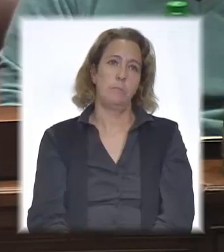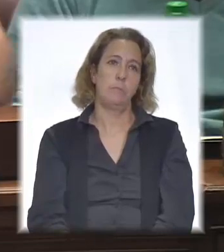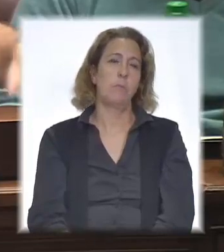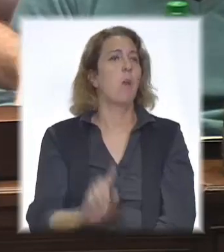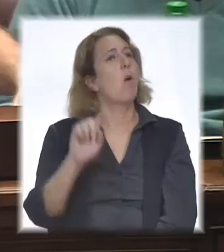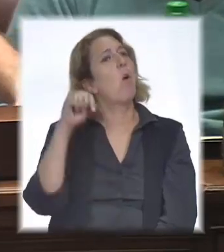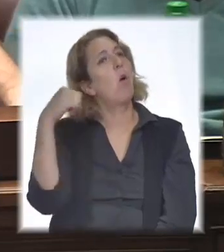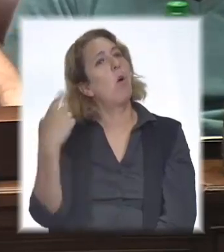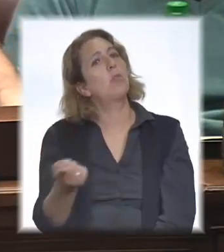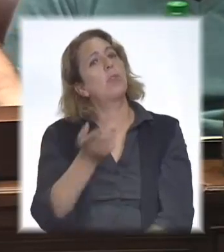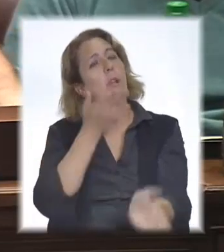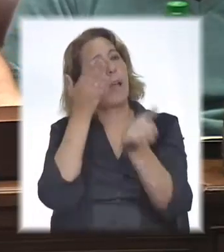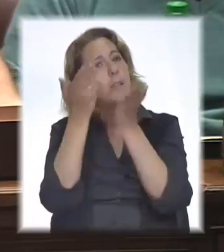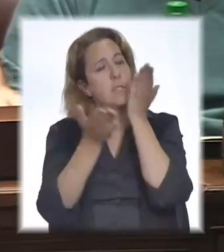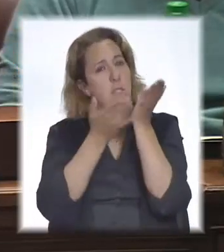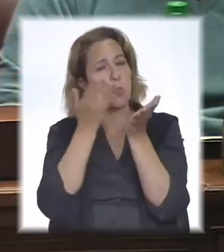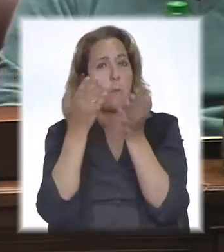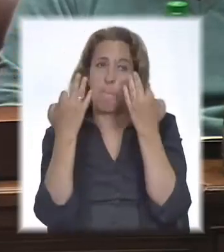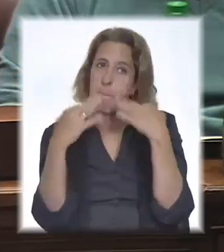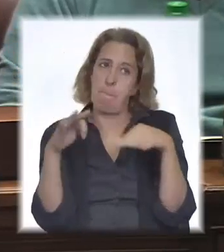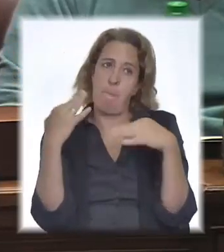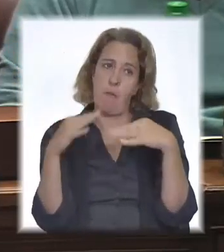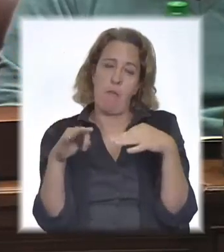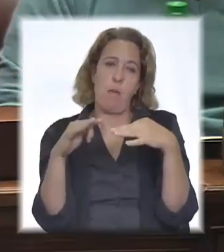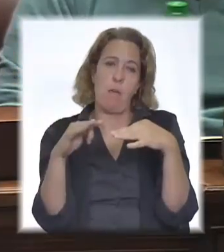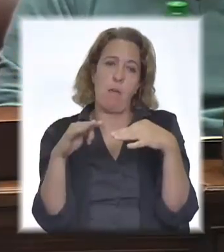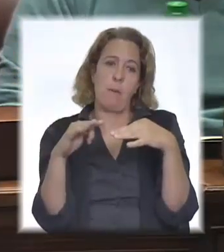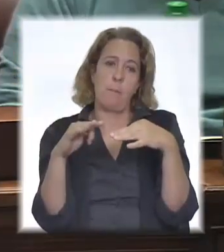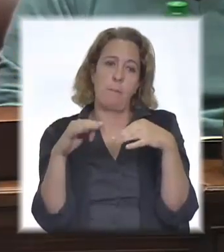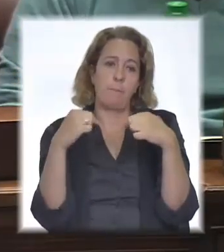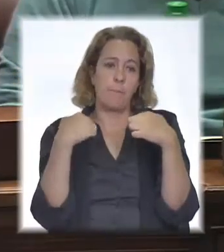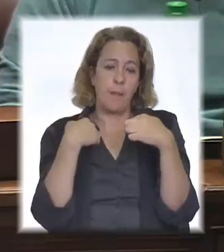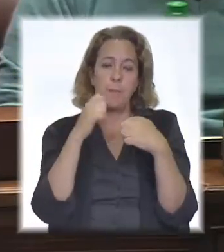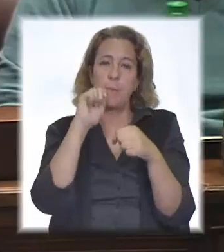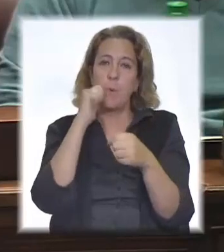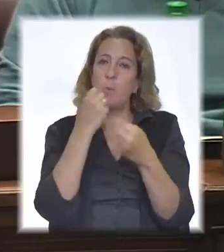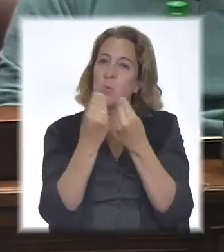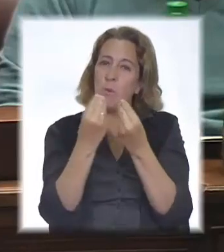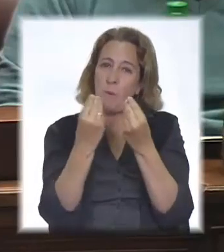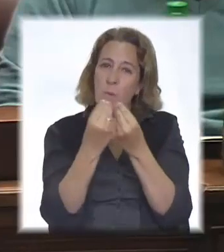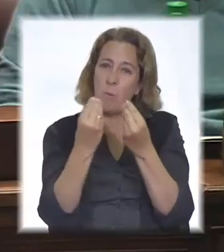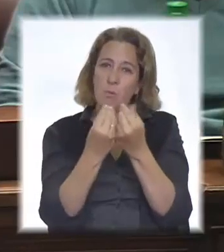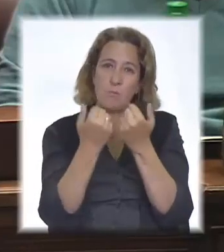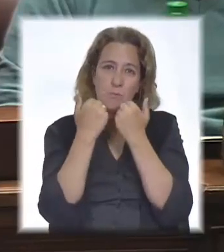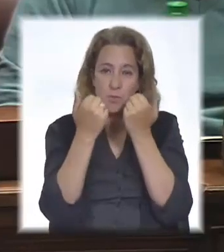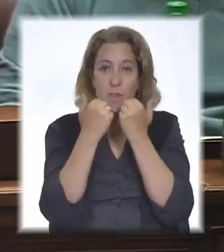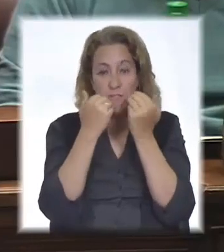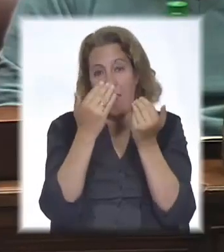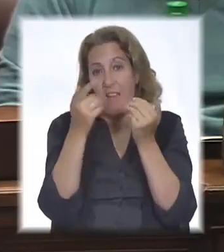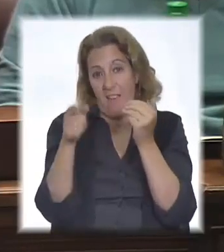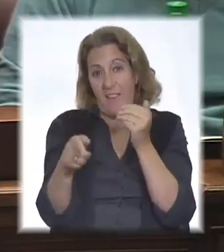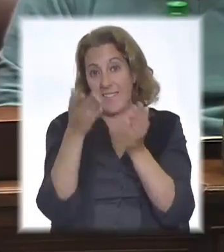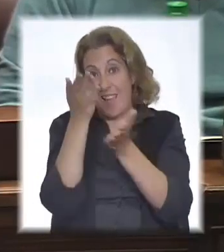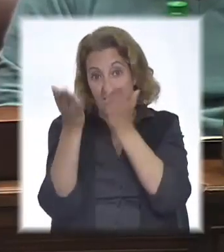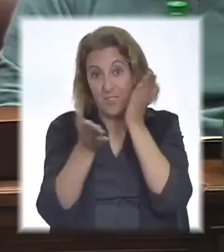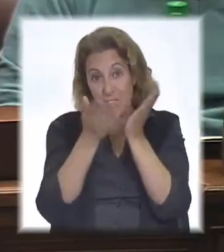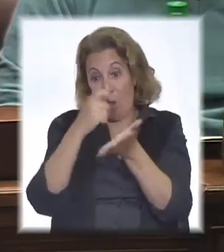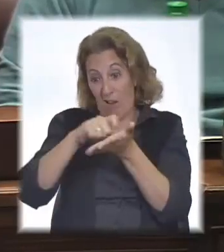y otra canción que realmente preparando esto a mí me gustaba mucho pero no sabía que era de idea